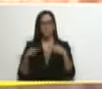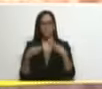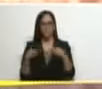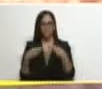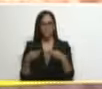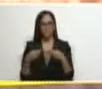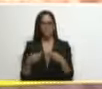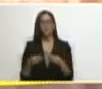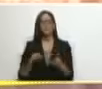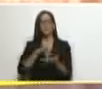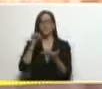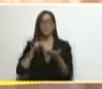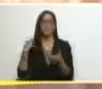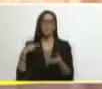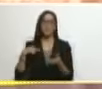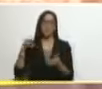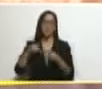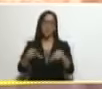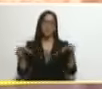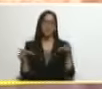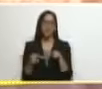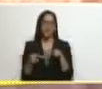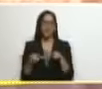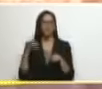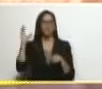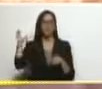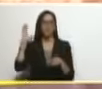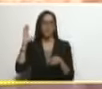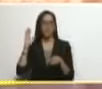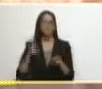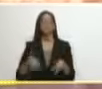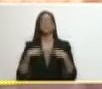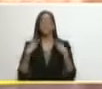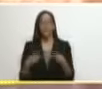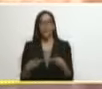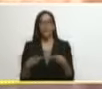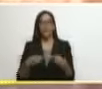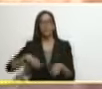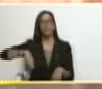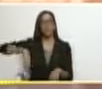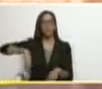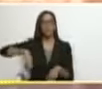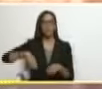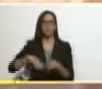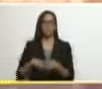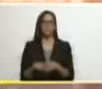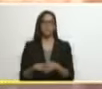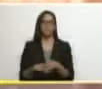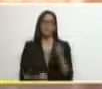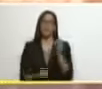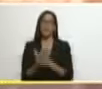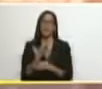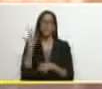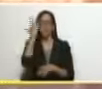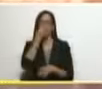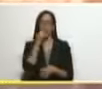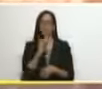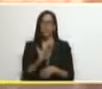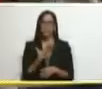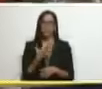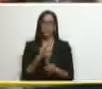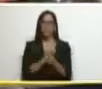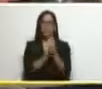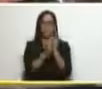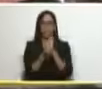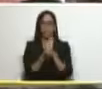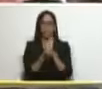regionales y locales en el Estado nuevo de la Guayana Esequiba, creación maravillosa del